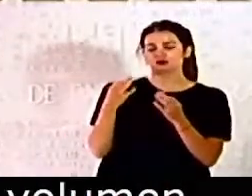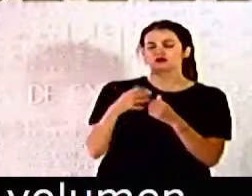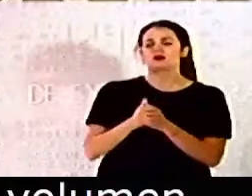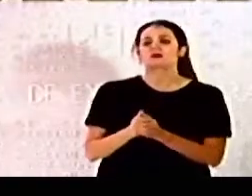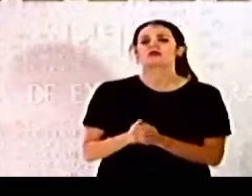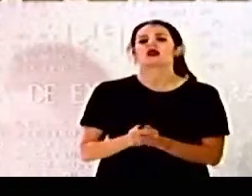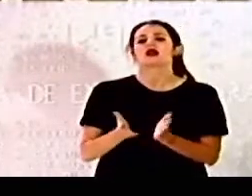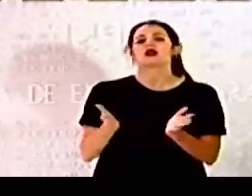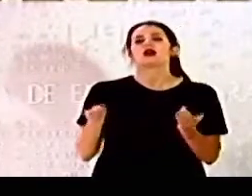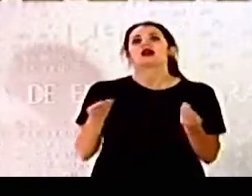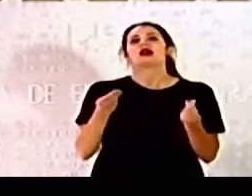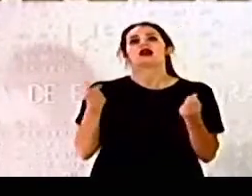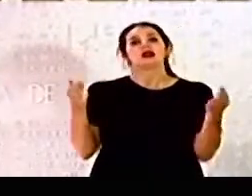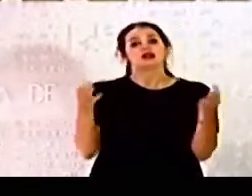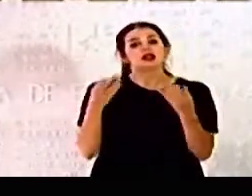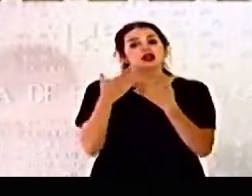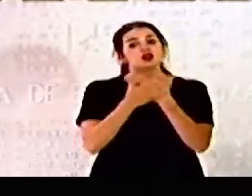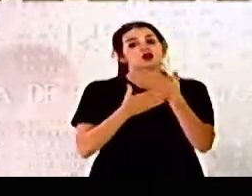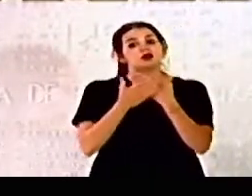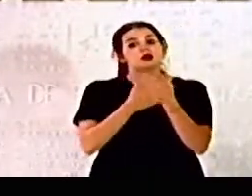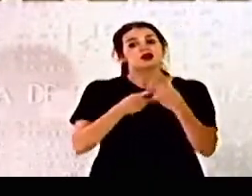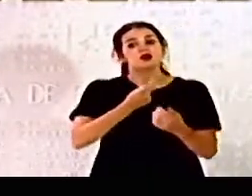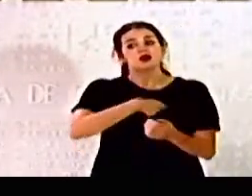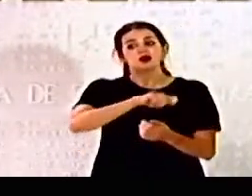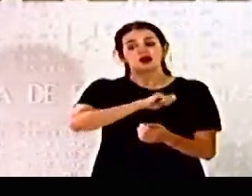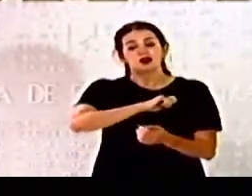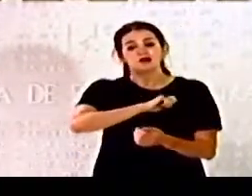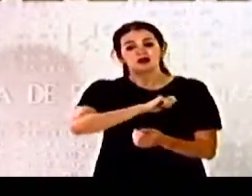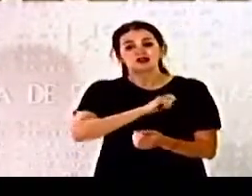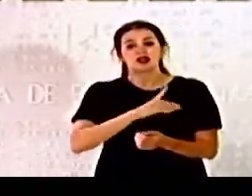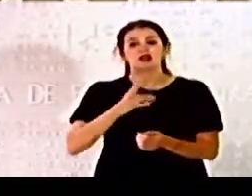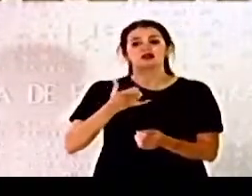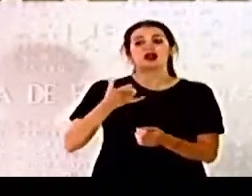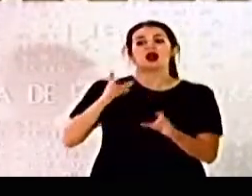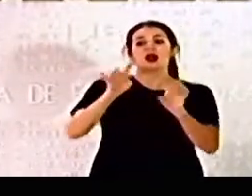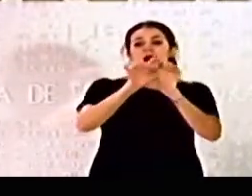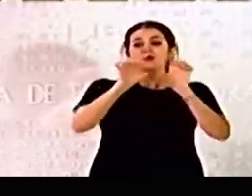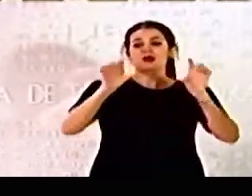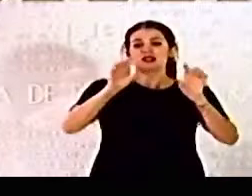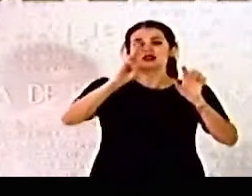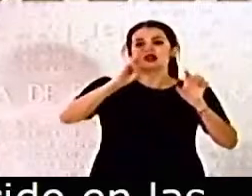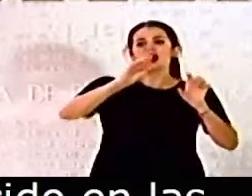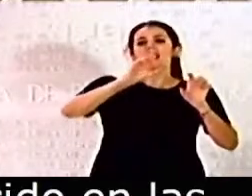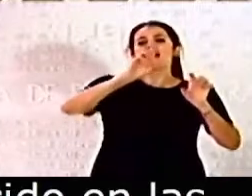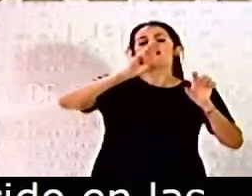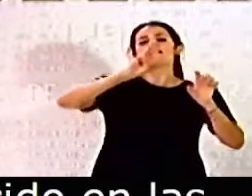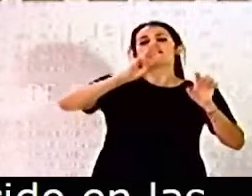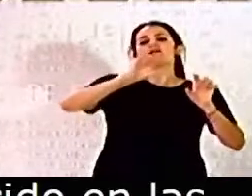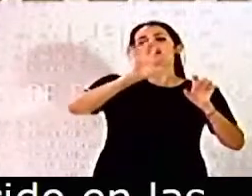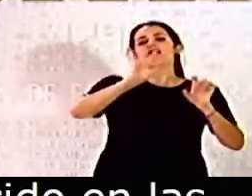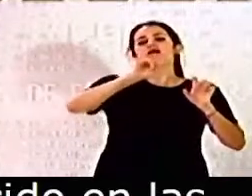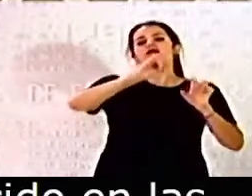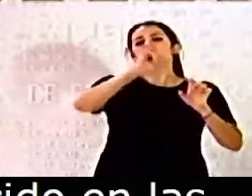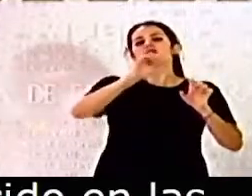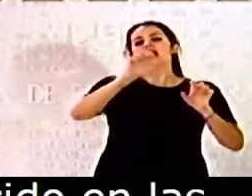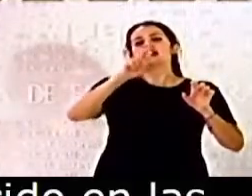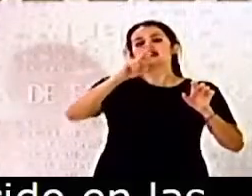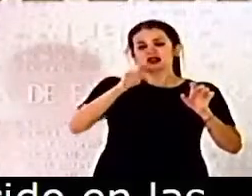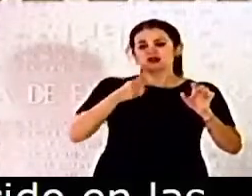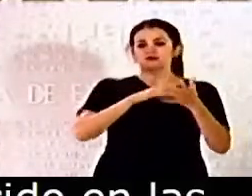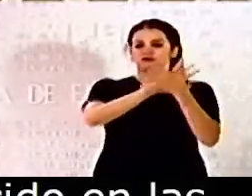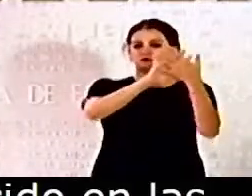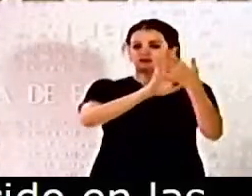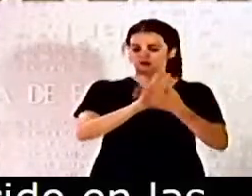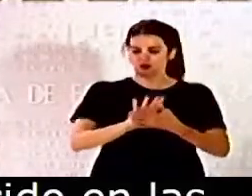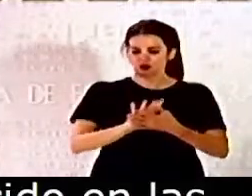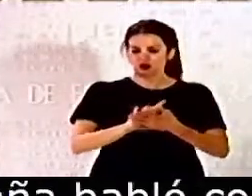es que el Gobierno de España habló con la empresa Pfizer y Pfizer llegó al acuerdo de